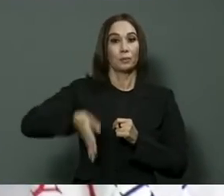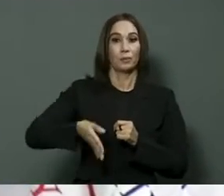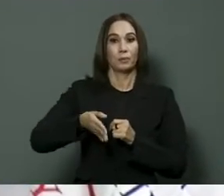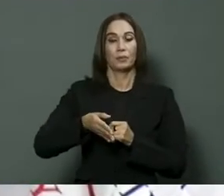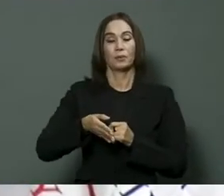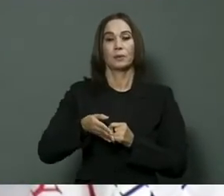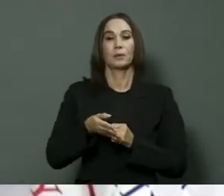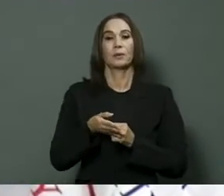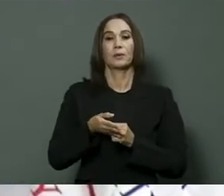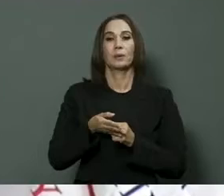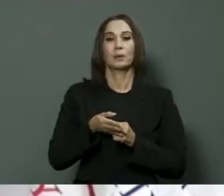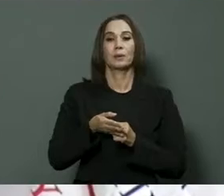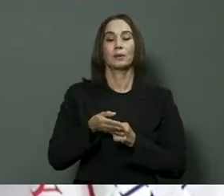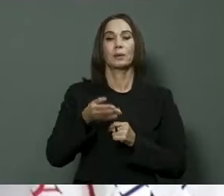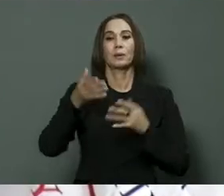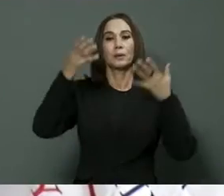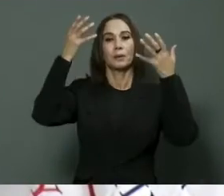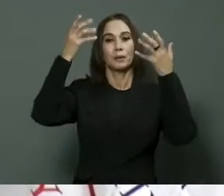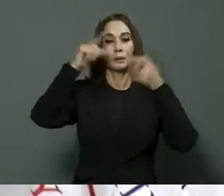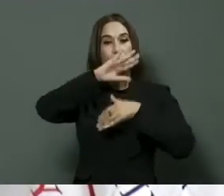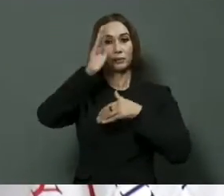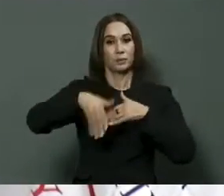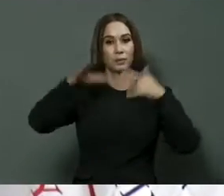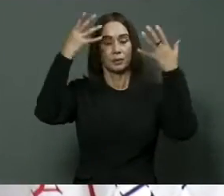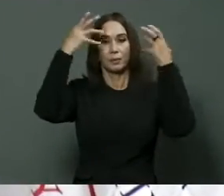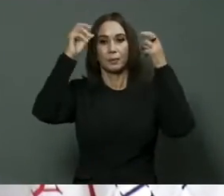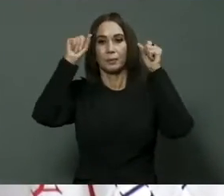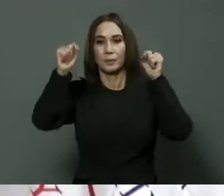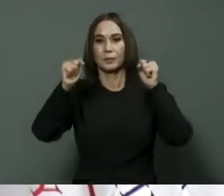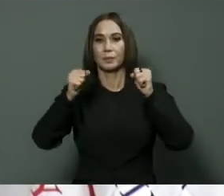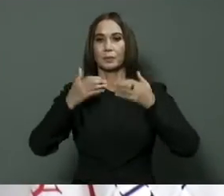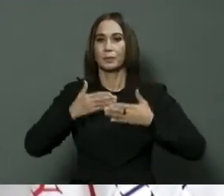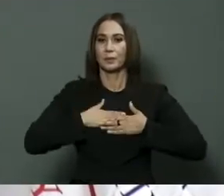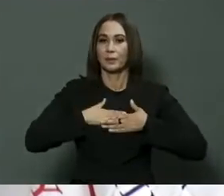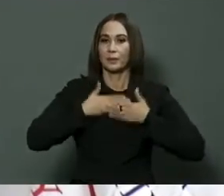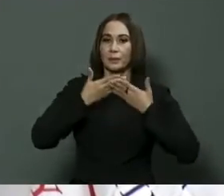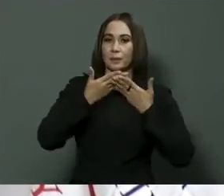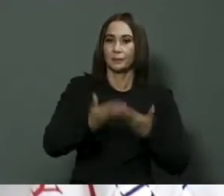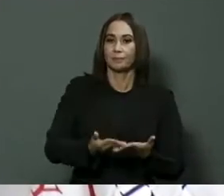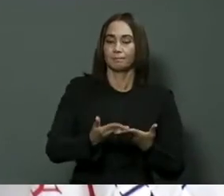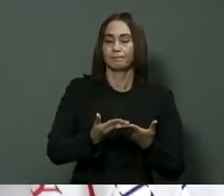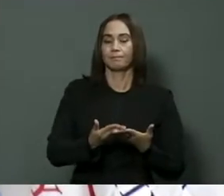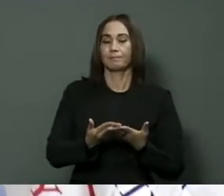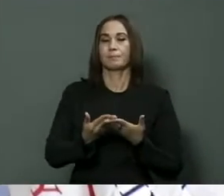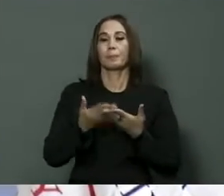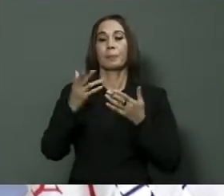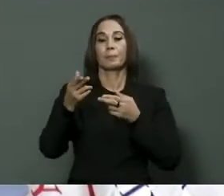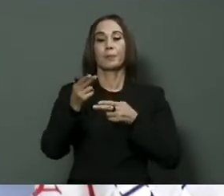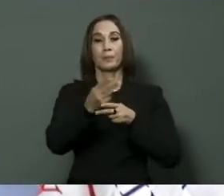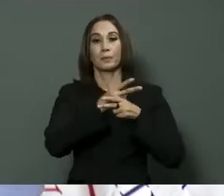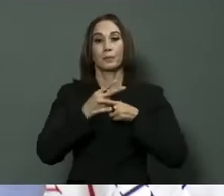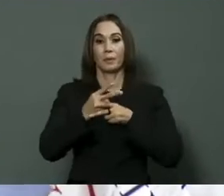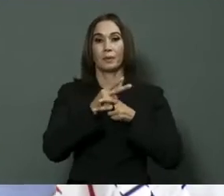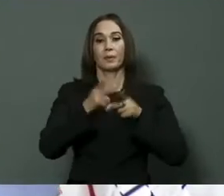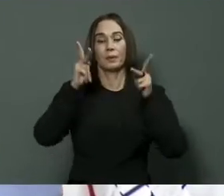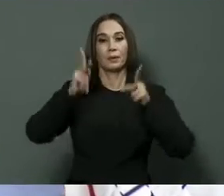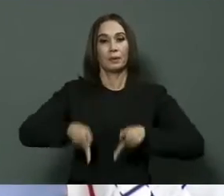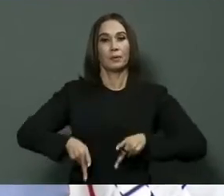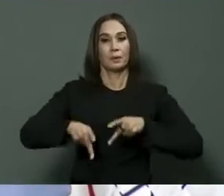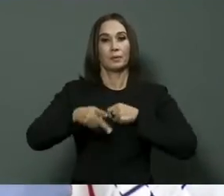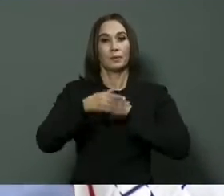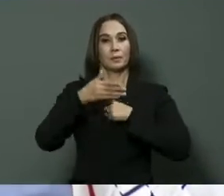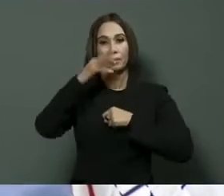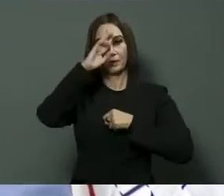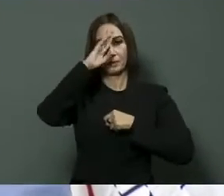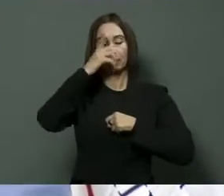nunca antes, un presidente había tenido tanta disposición por garantizar la seguridad ciudadana del